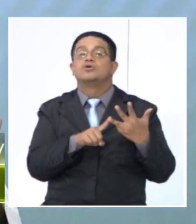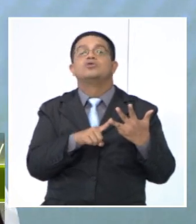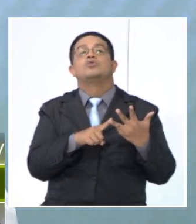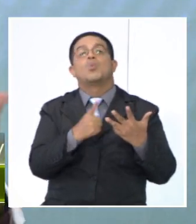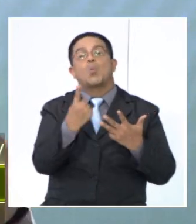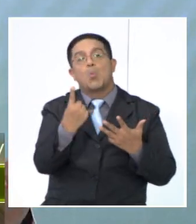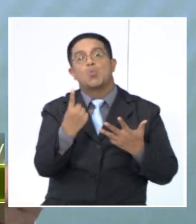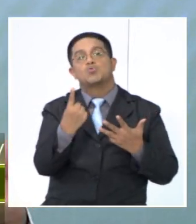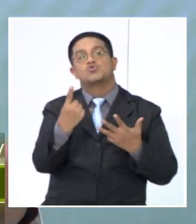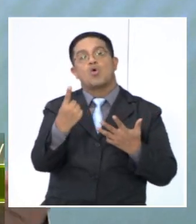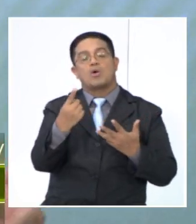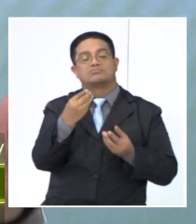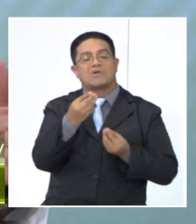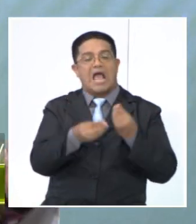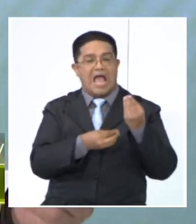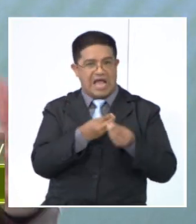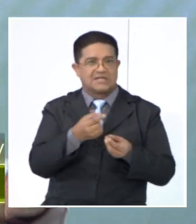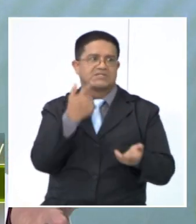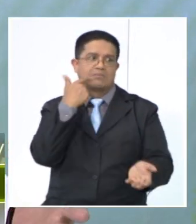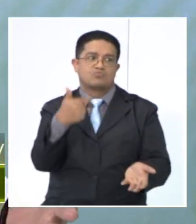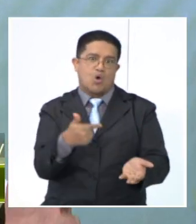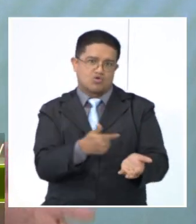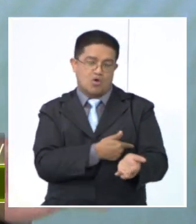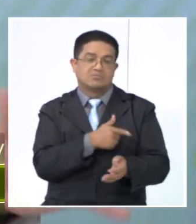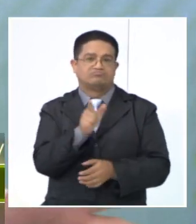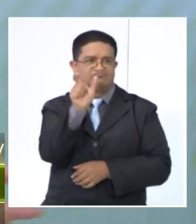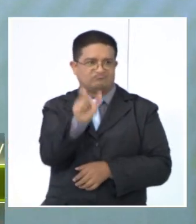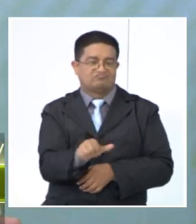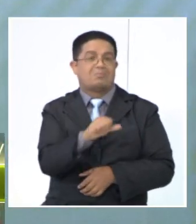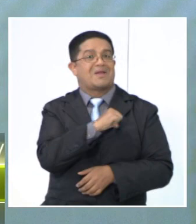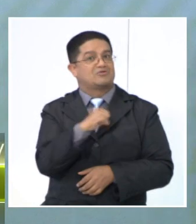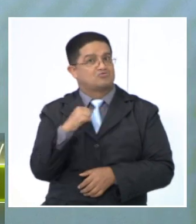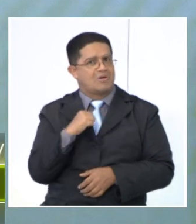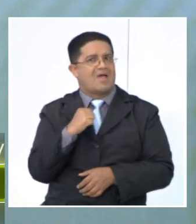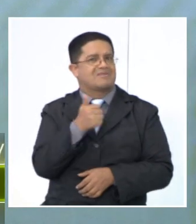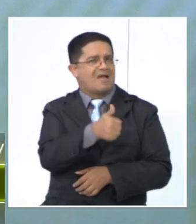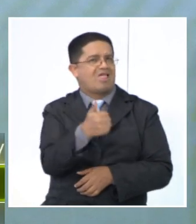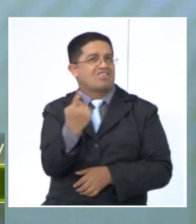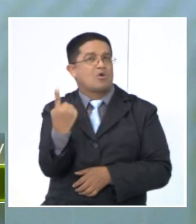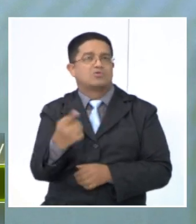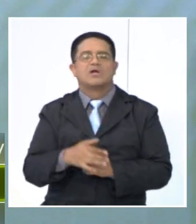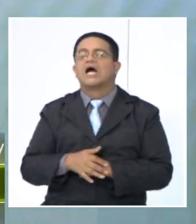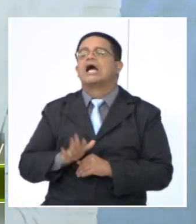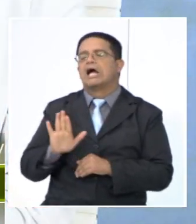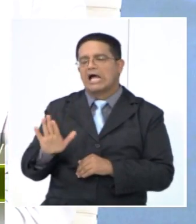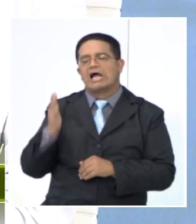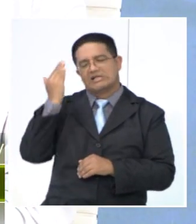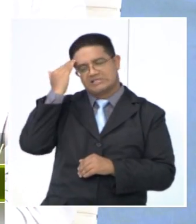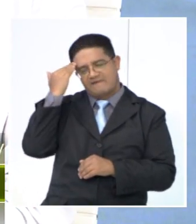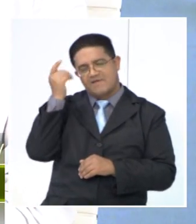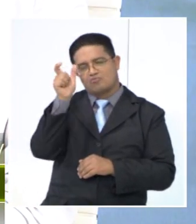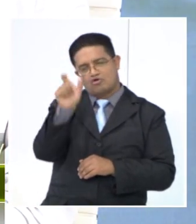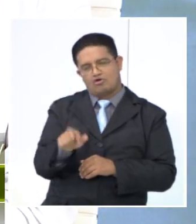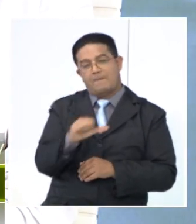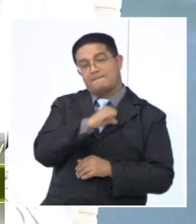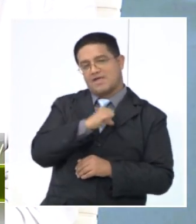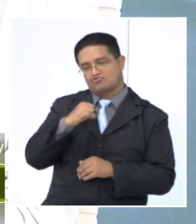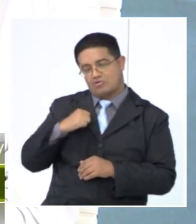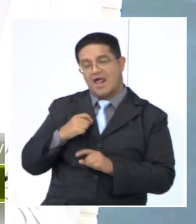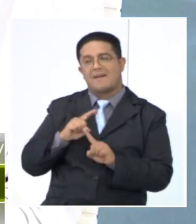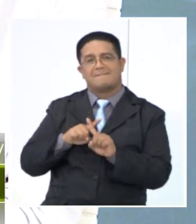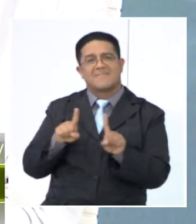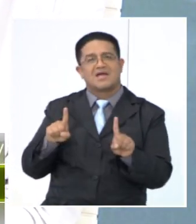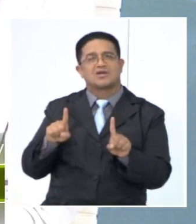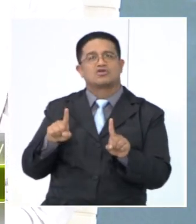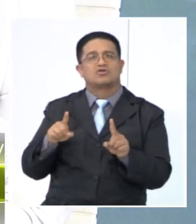le coloca el protocolo adecuado individualizado para cada paciente. Muy bien, sabemos que es de manera individual, pero ¿existe algún tipo de